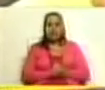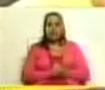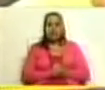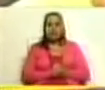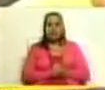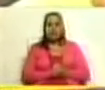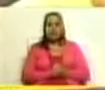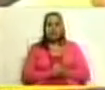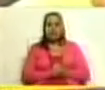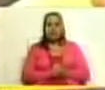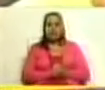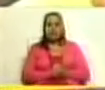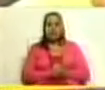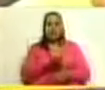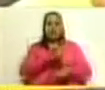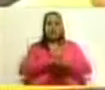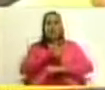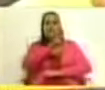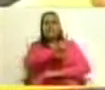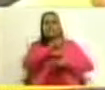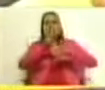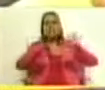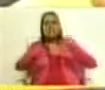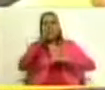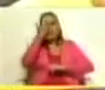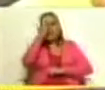Porque si el 27 de febrero